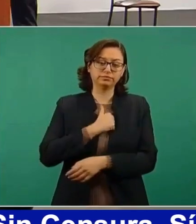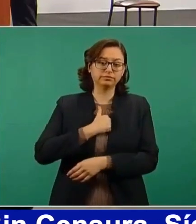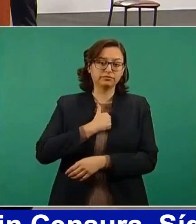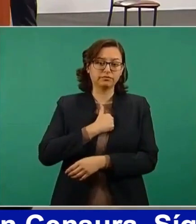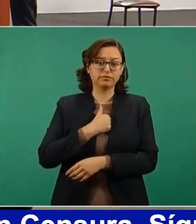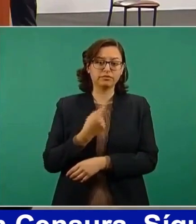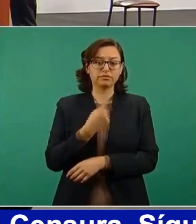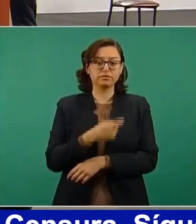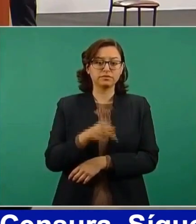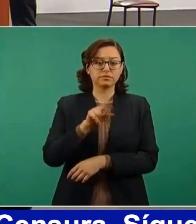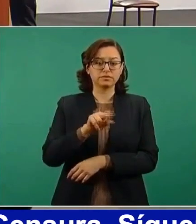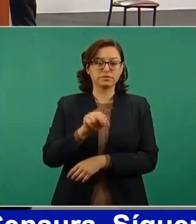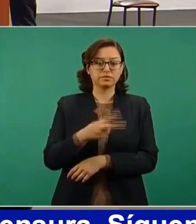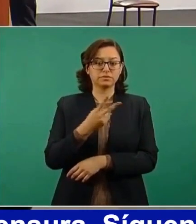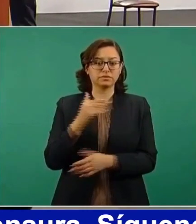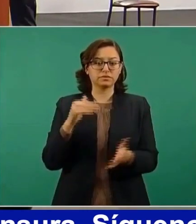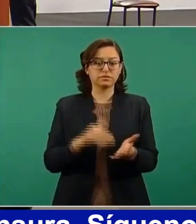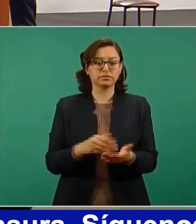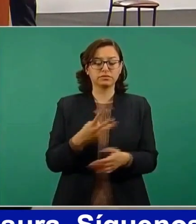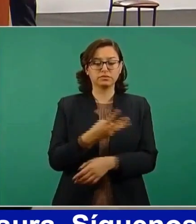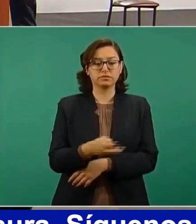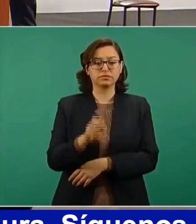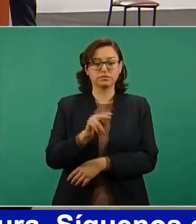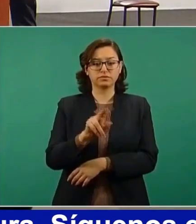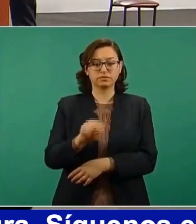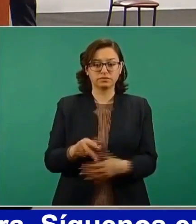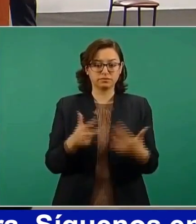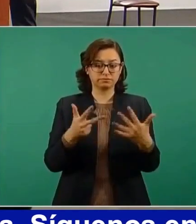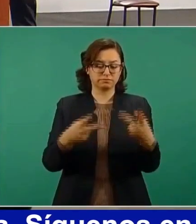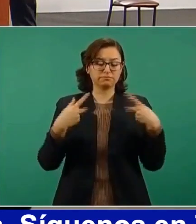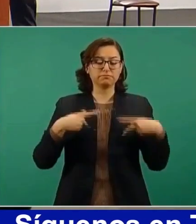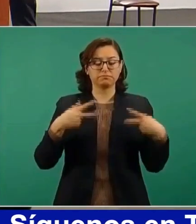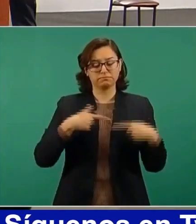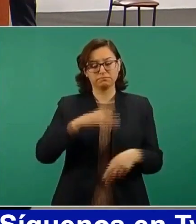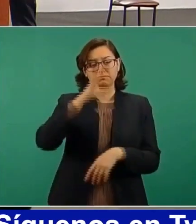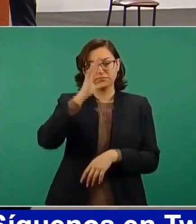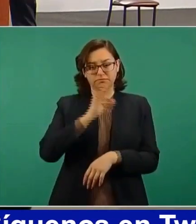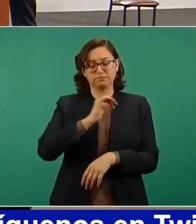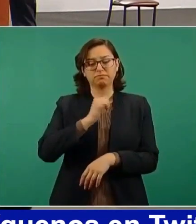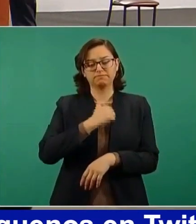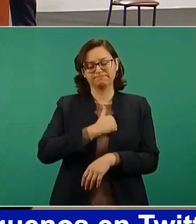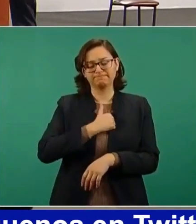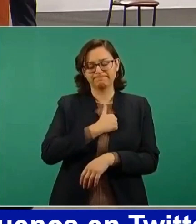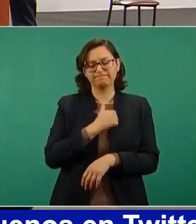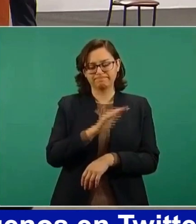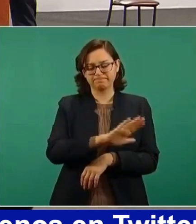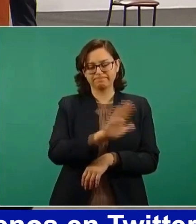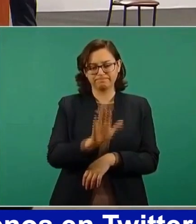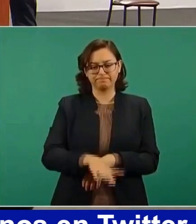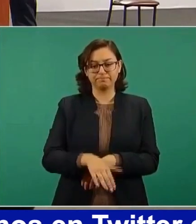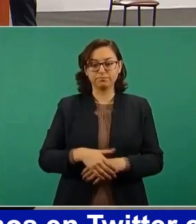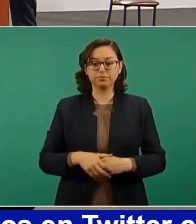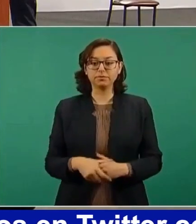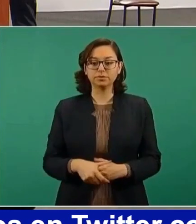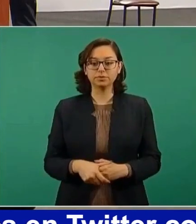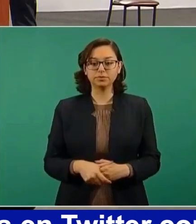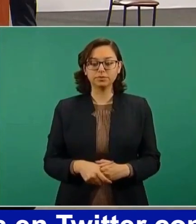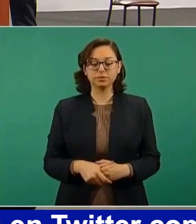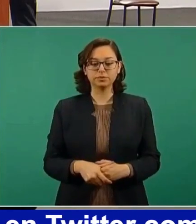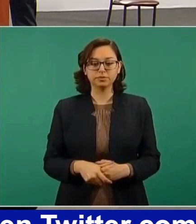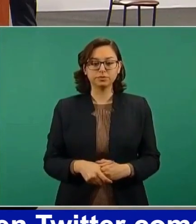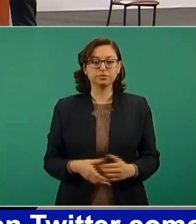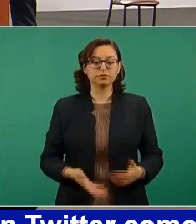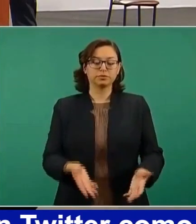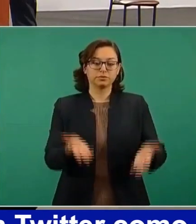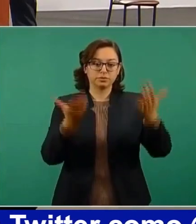192.488 es el histórico de defunciones que tenemos a consecuencia de este virus SARS-CoV-2. En la siguiente,